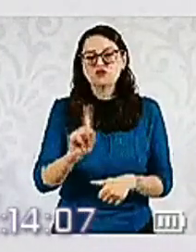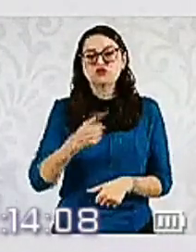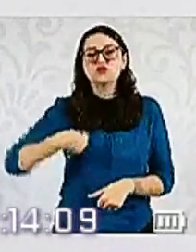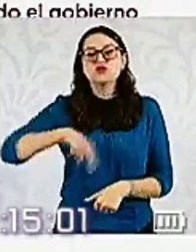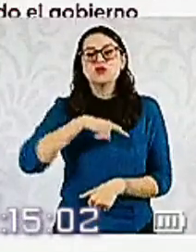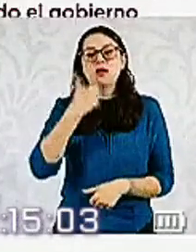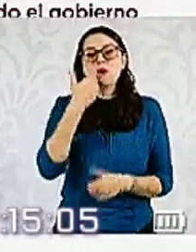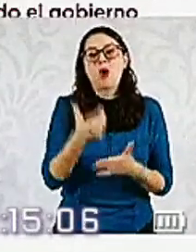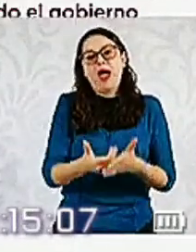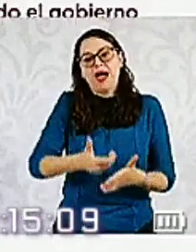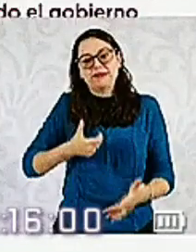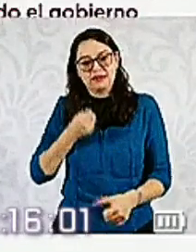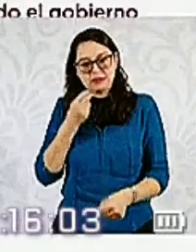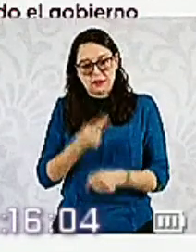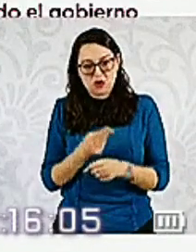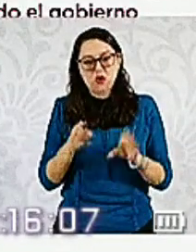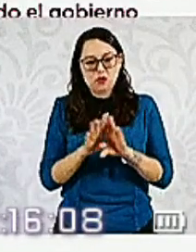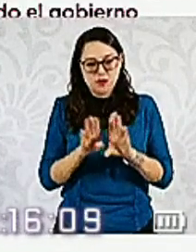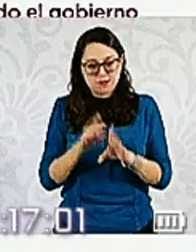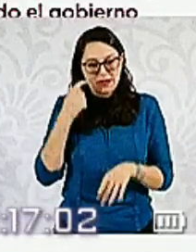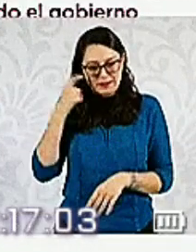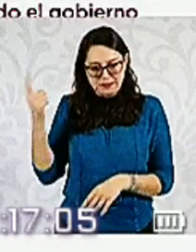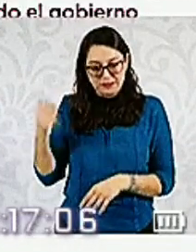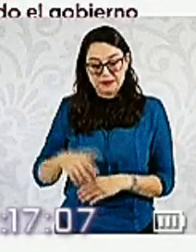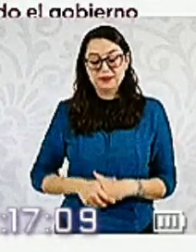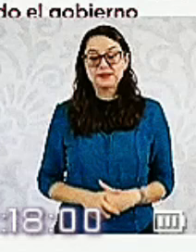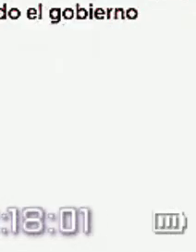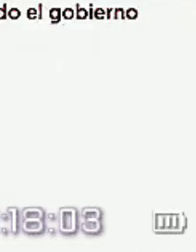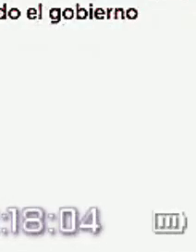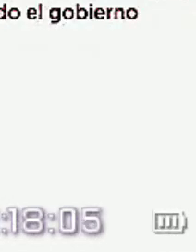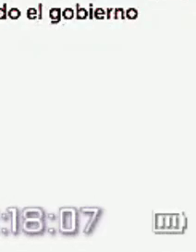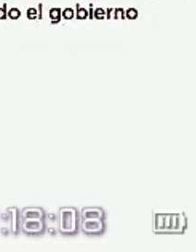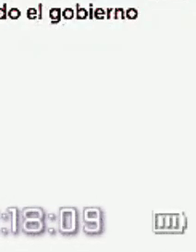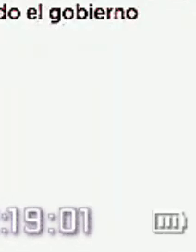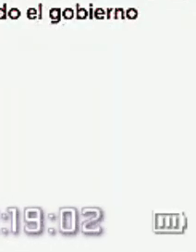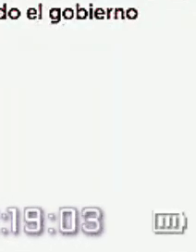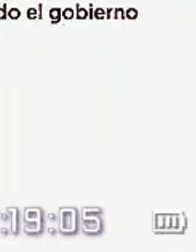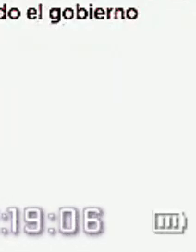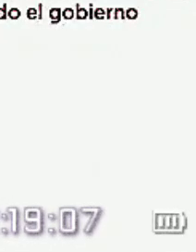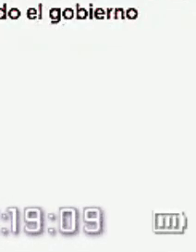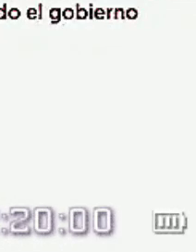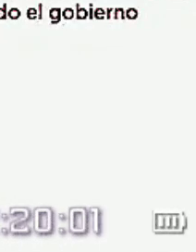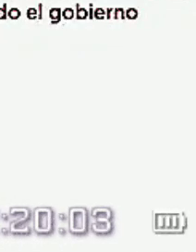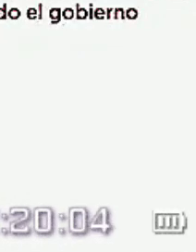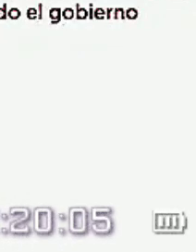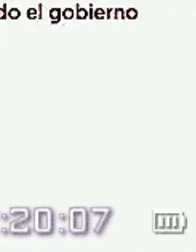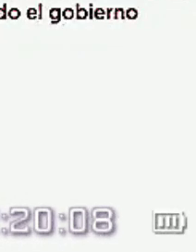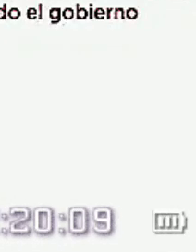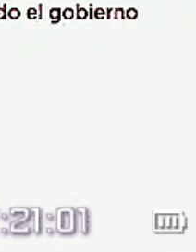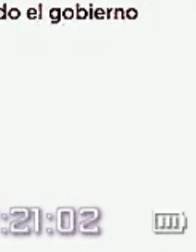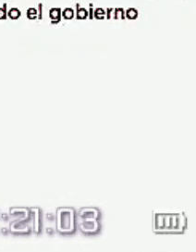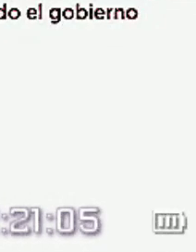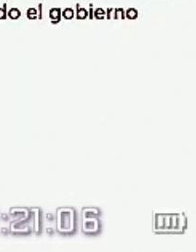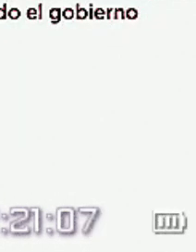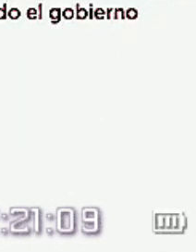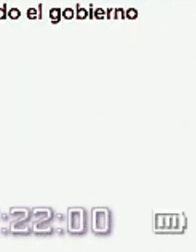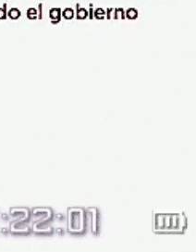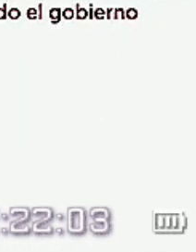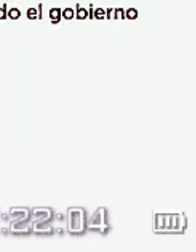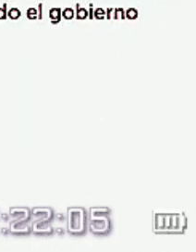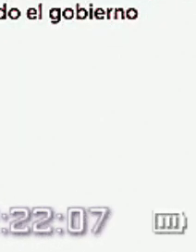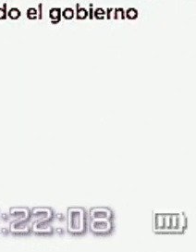eso. Nosotros queremos desde antes evitar que se cometan los actos de corrupción, porque esto nos va a liberar también mucho más recursos, ¿no? No